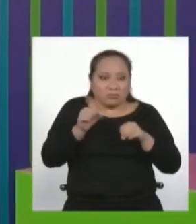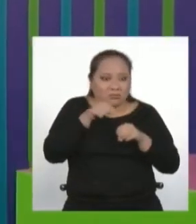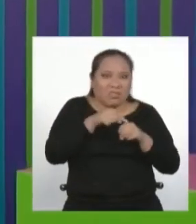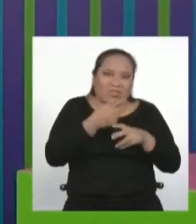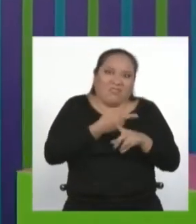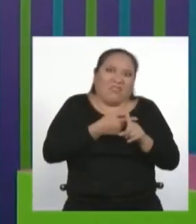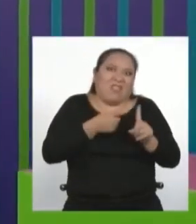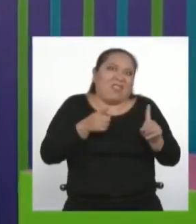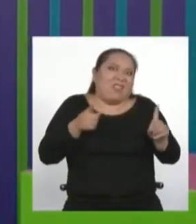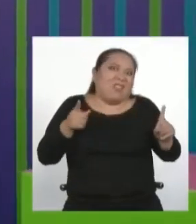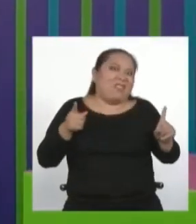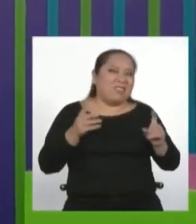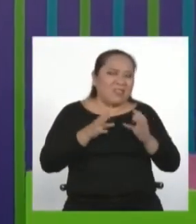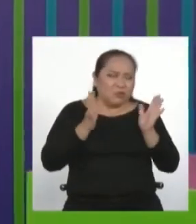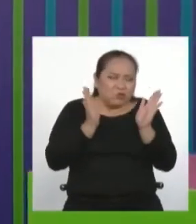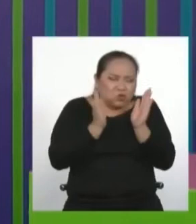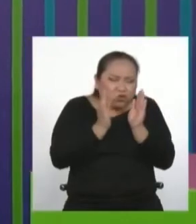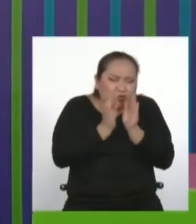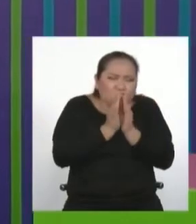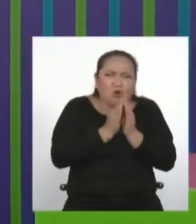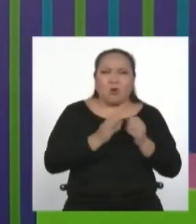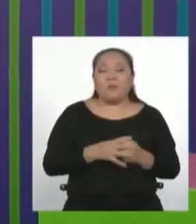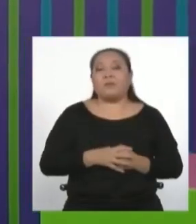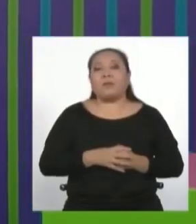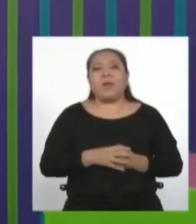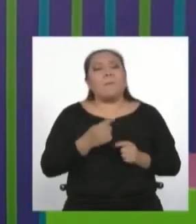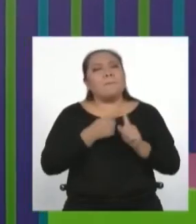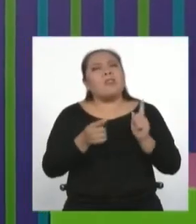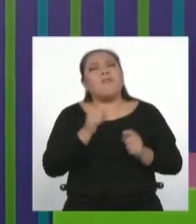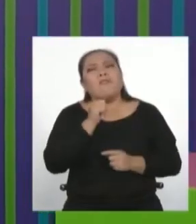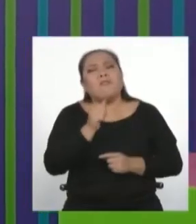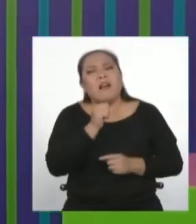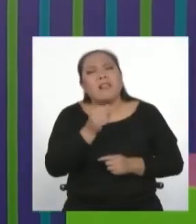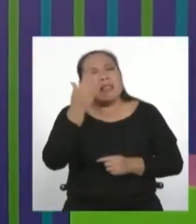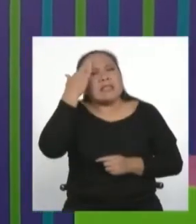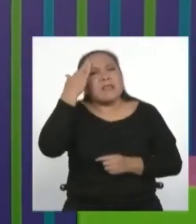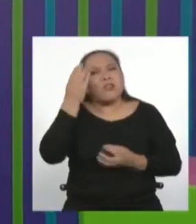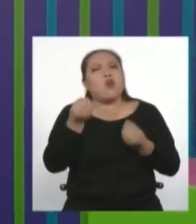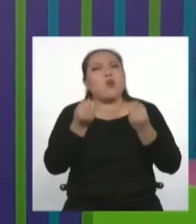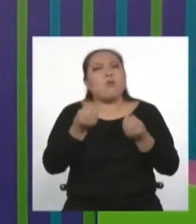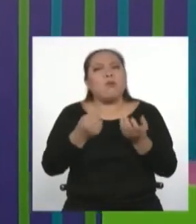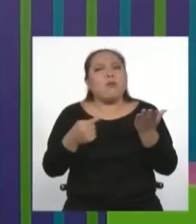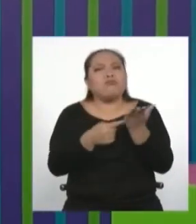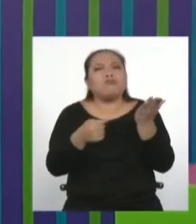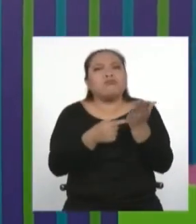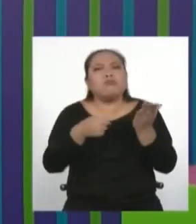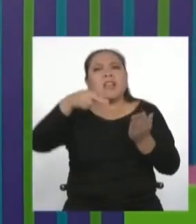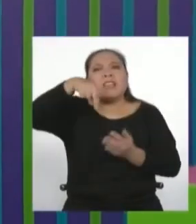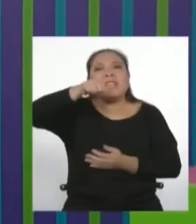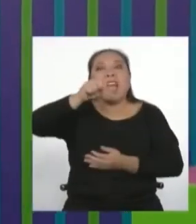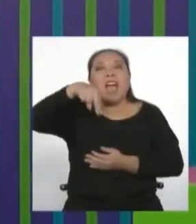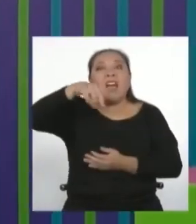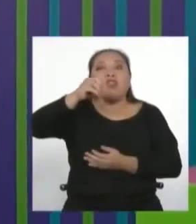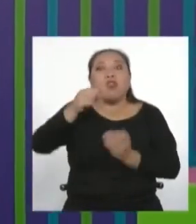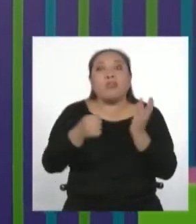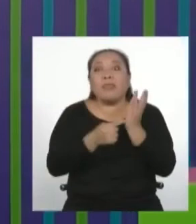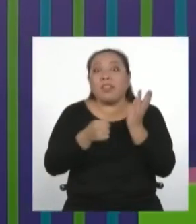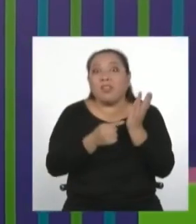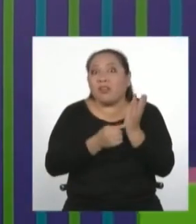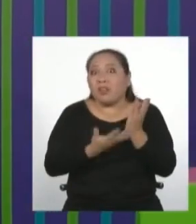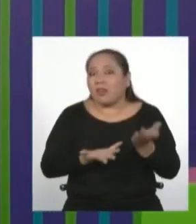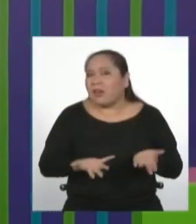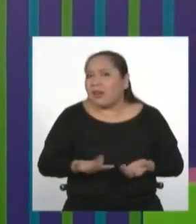todavía no nos dice qué es ni cómo funciona la nanotecnología, y tampoco para qué. Y además, todavía no vemos qué